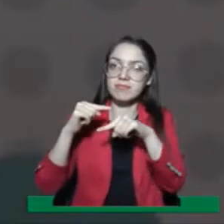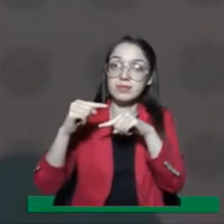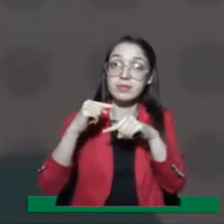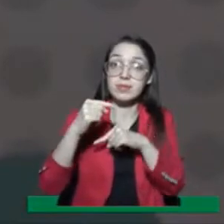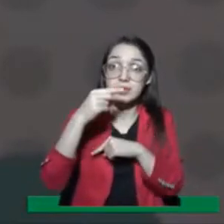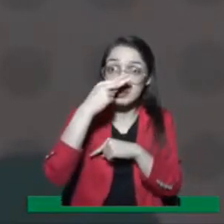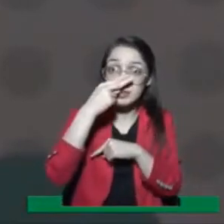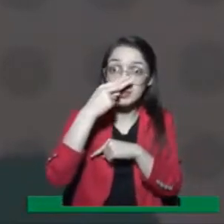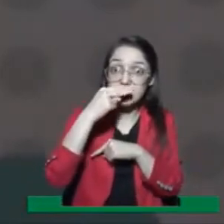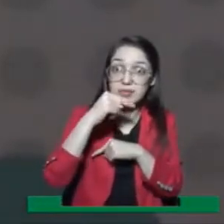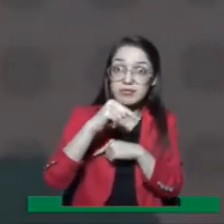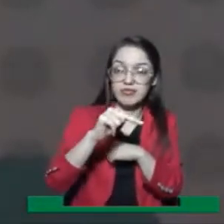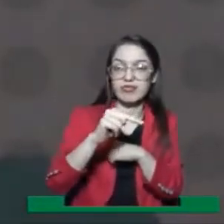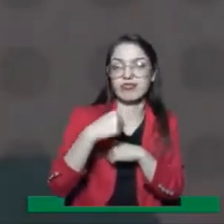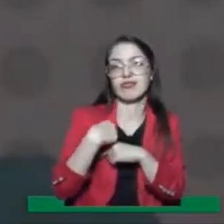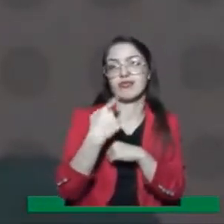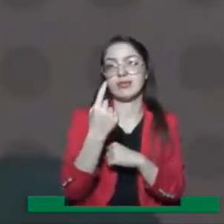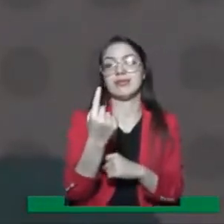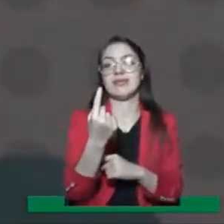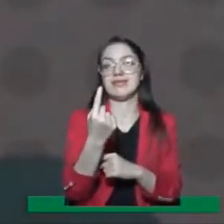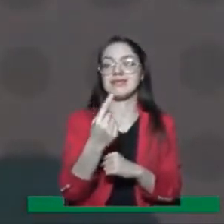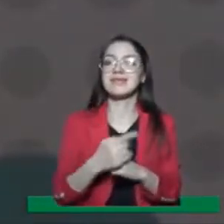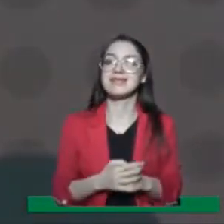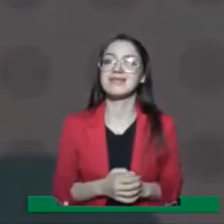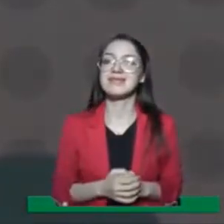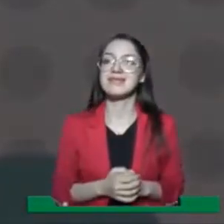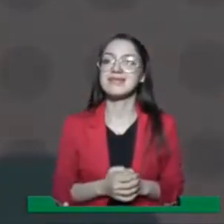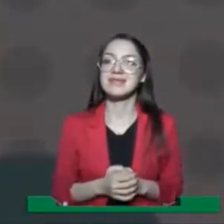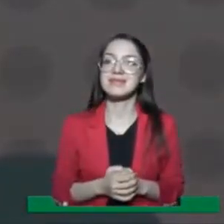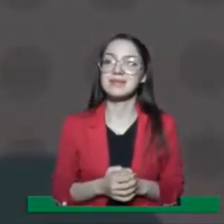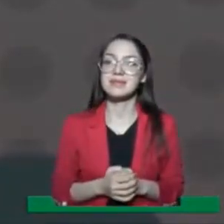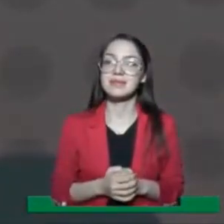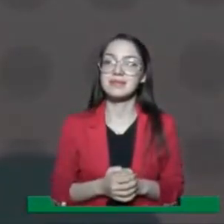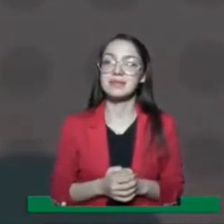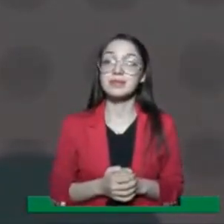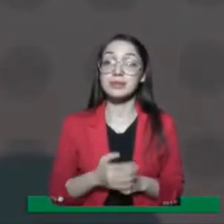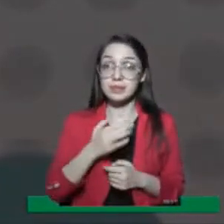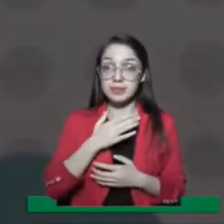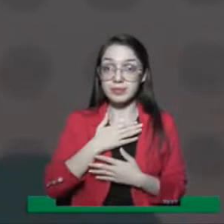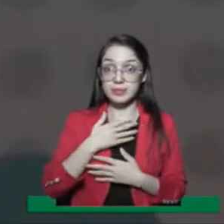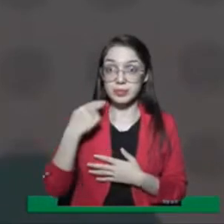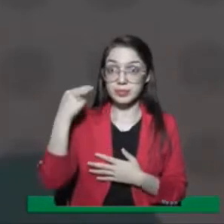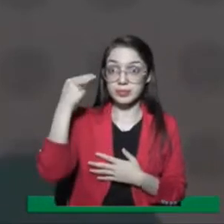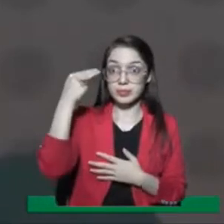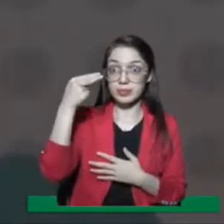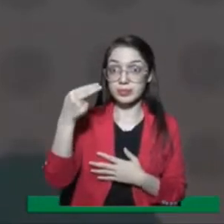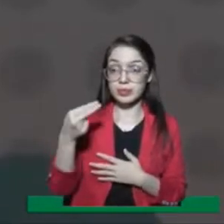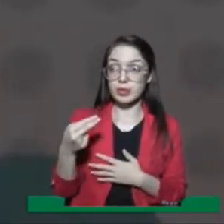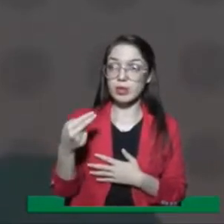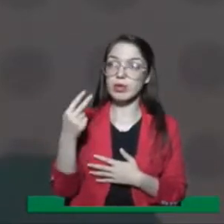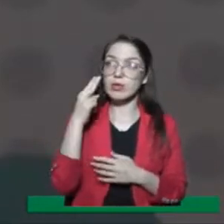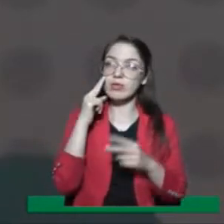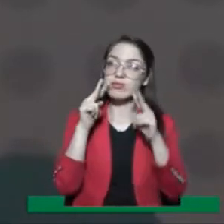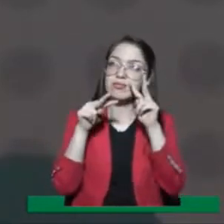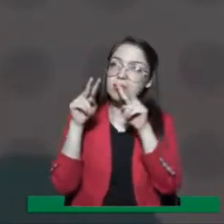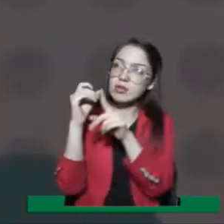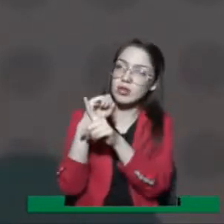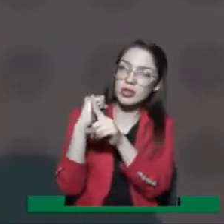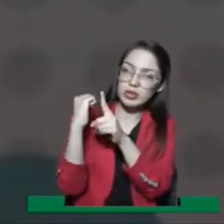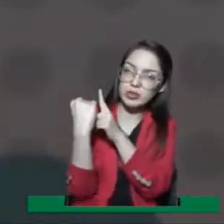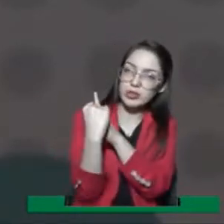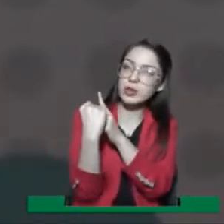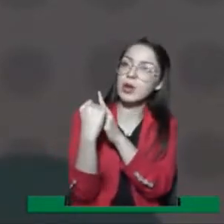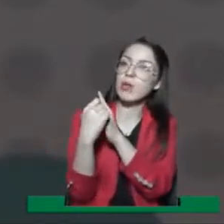hermoso adolescente güines bueno mi historia con el turismo social empezó como